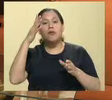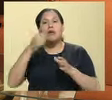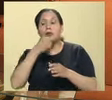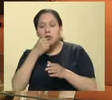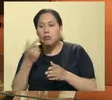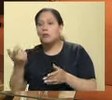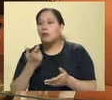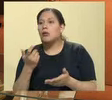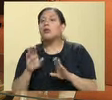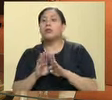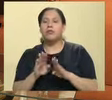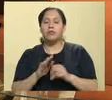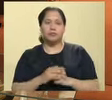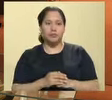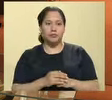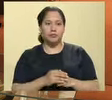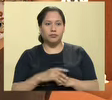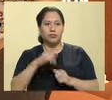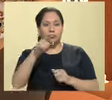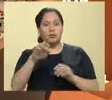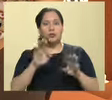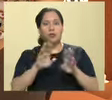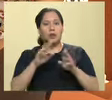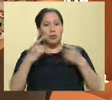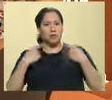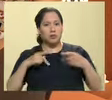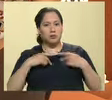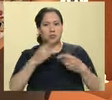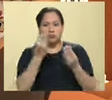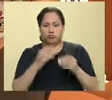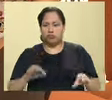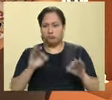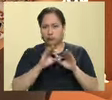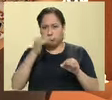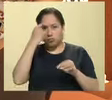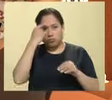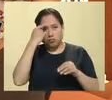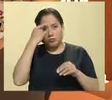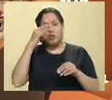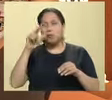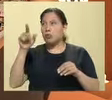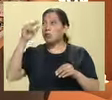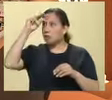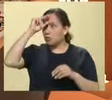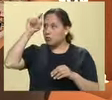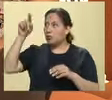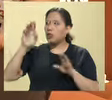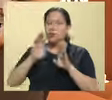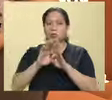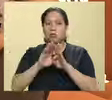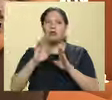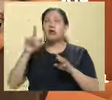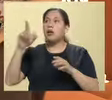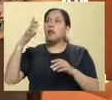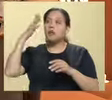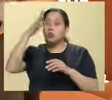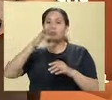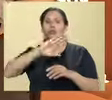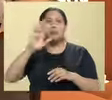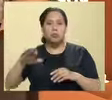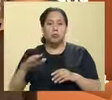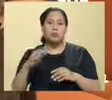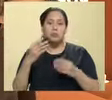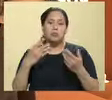la creatividad y demás, ¿no? Te conviertes en una pieza muy importante para la sociedad porque eres la guía que va a doler cuando se pierda. Sí, claro.